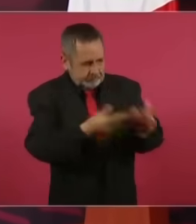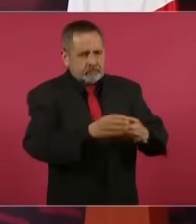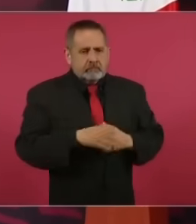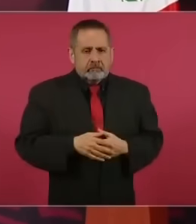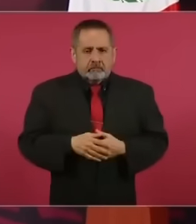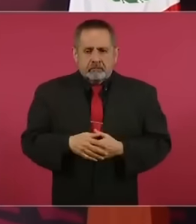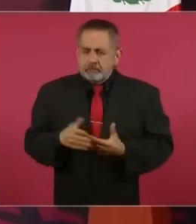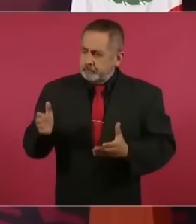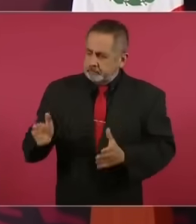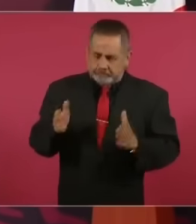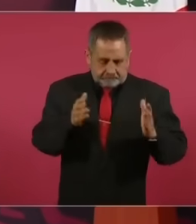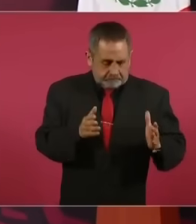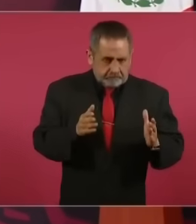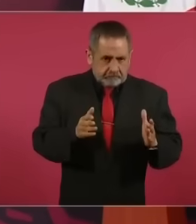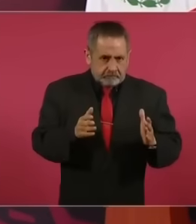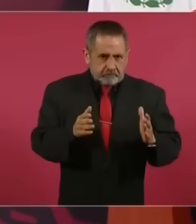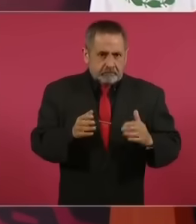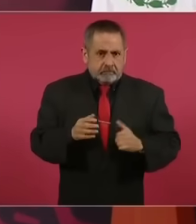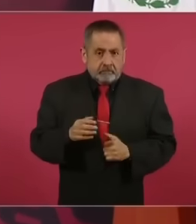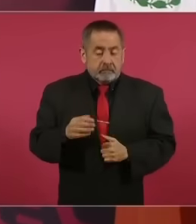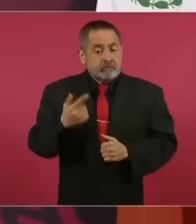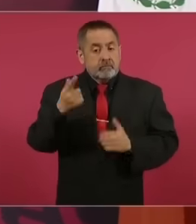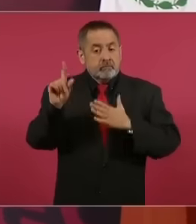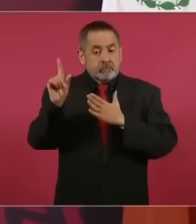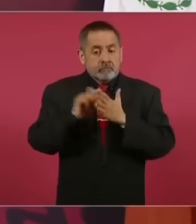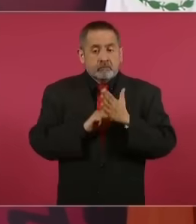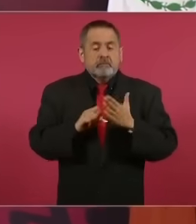nada más que 1 mes.